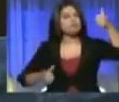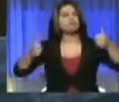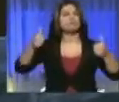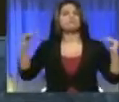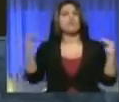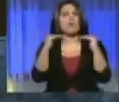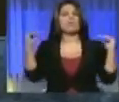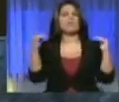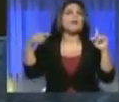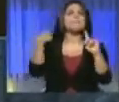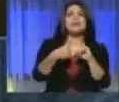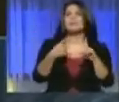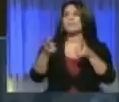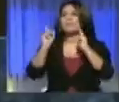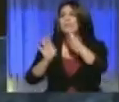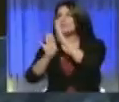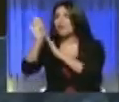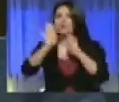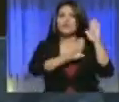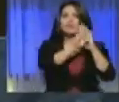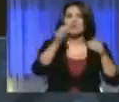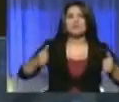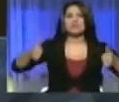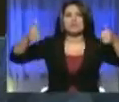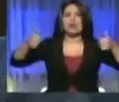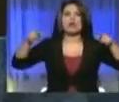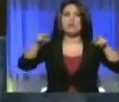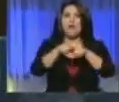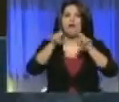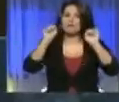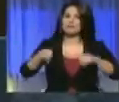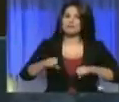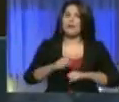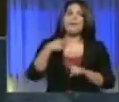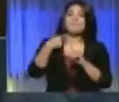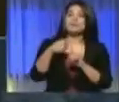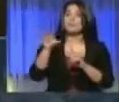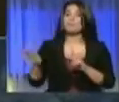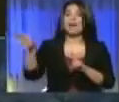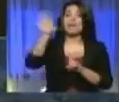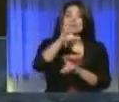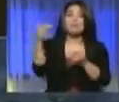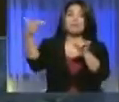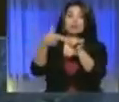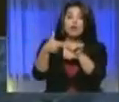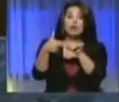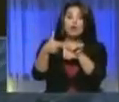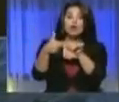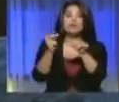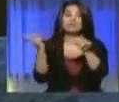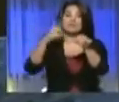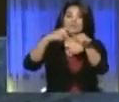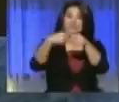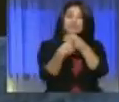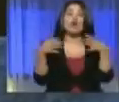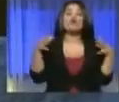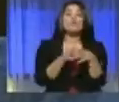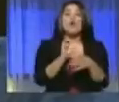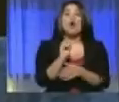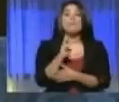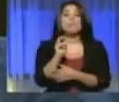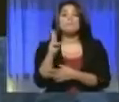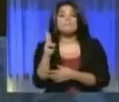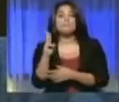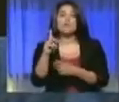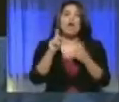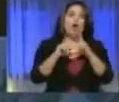los nuevos polos de desarrollo y sin lugar a dudas los países productores de petróleo OPEP y los grandes